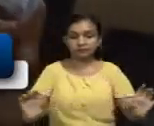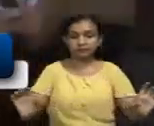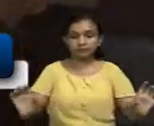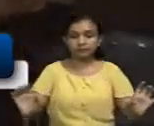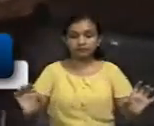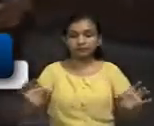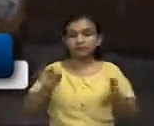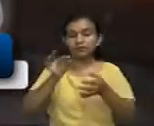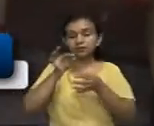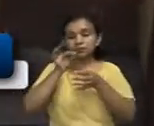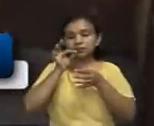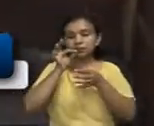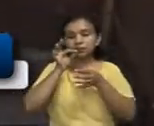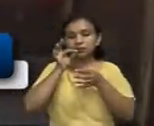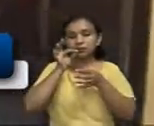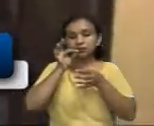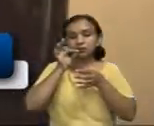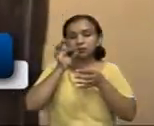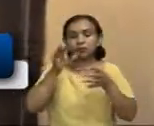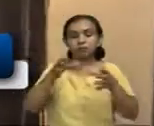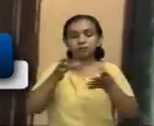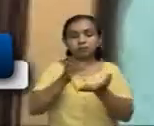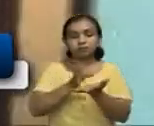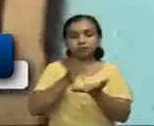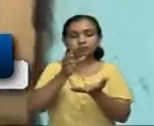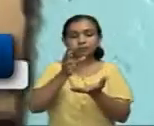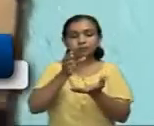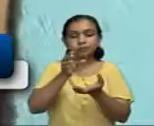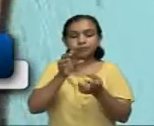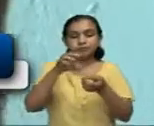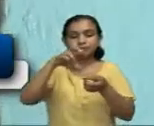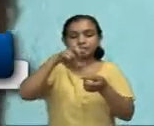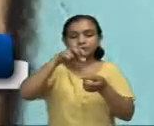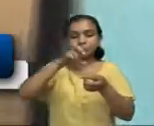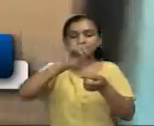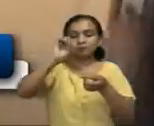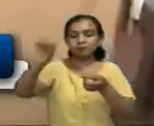sus jugos o que son en botellas plásticas tiran los tapones.